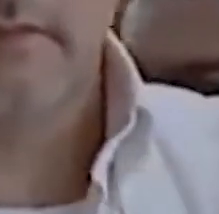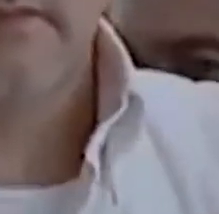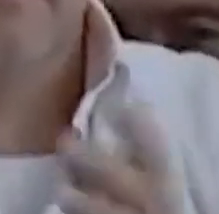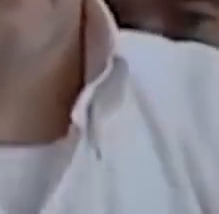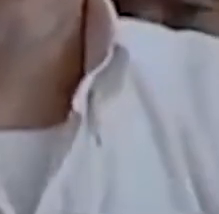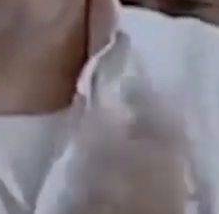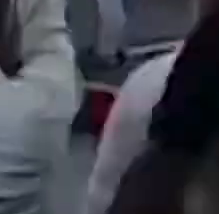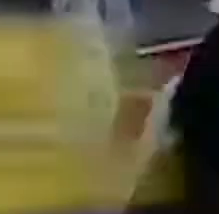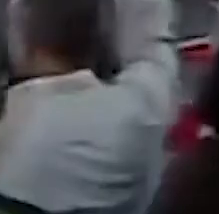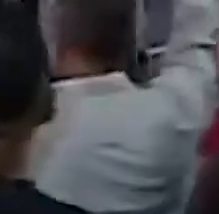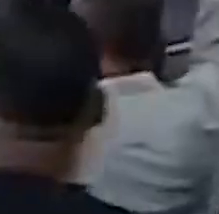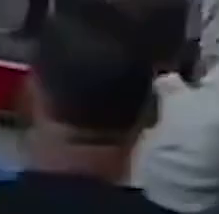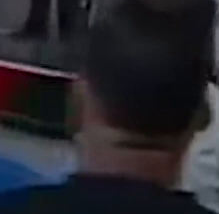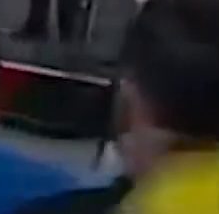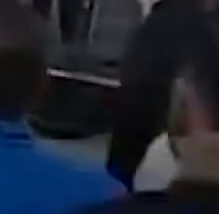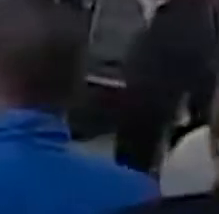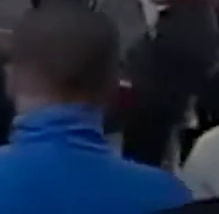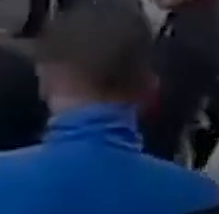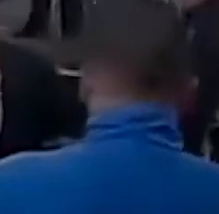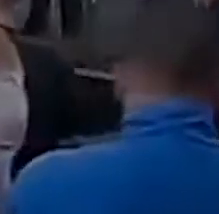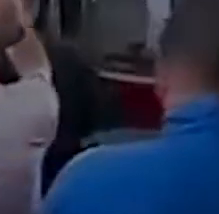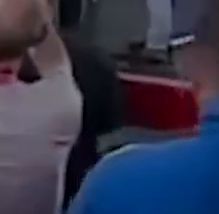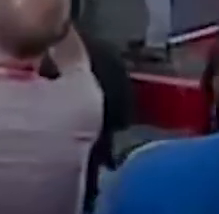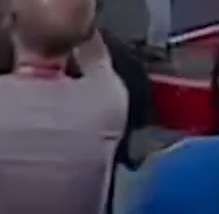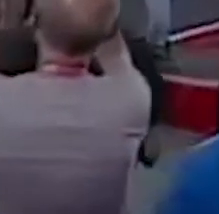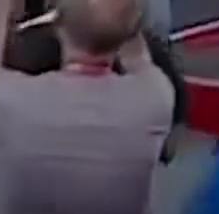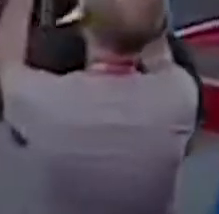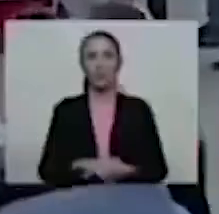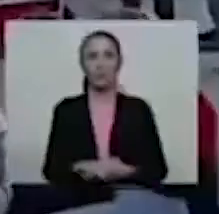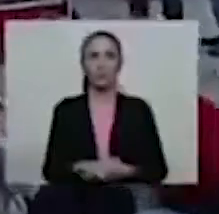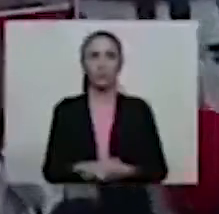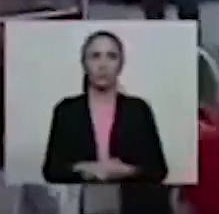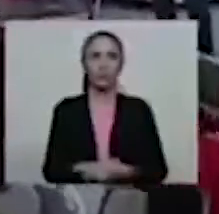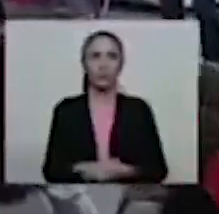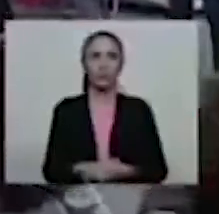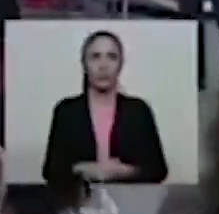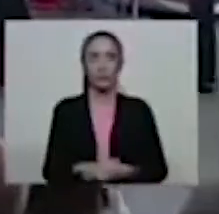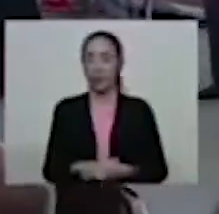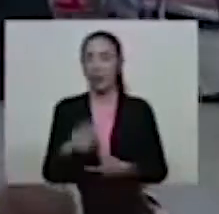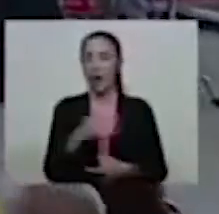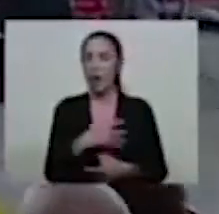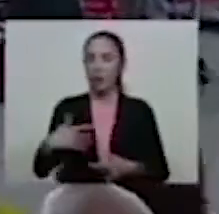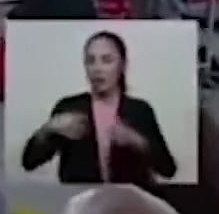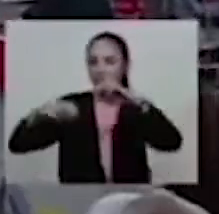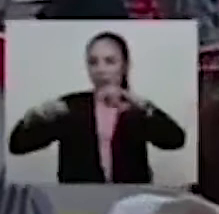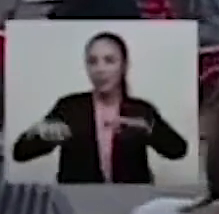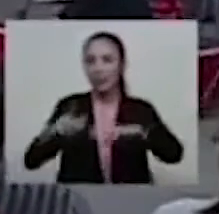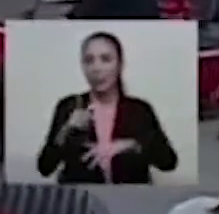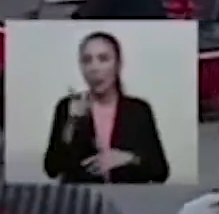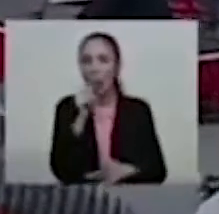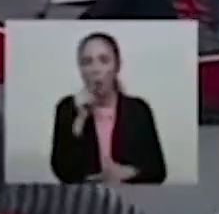Estado venezolano, su homólogo del norte hace un desplante a toda la región. Él no se quiere sentar con Peña Nieto porque es